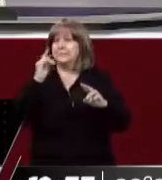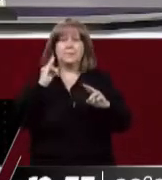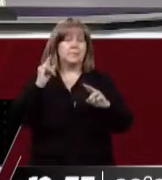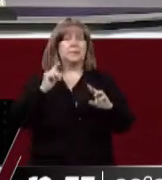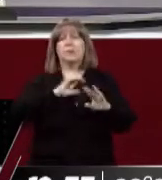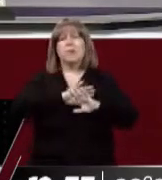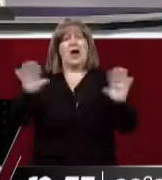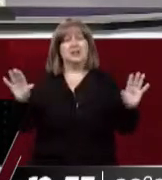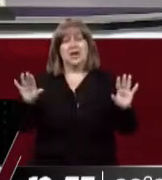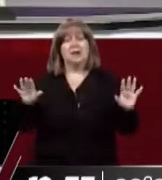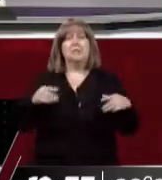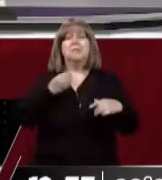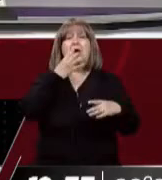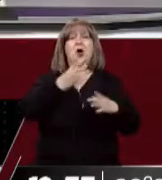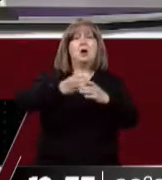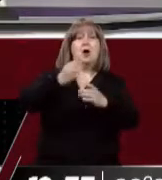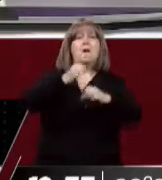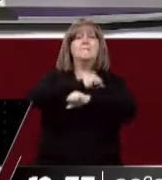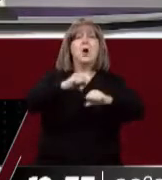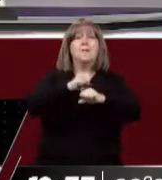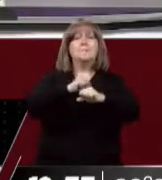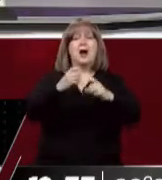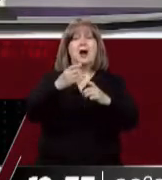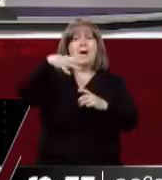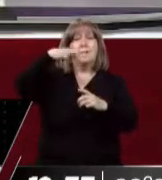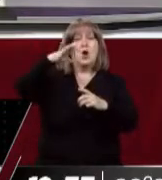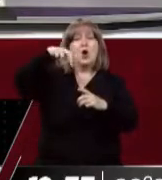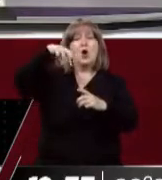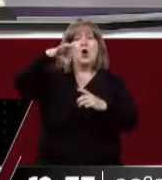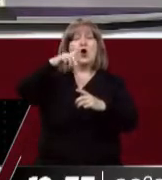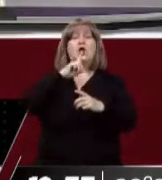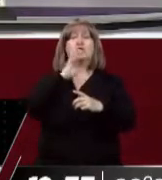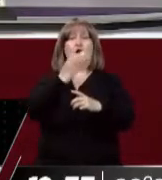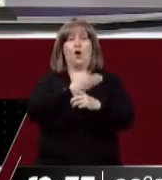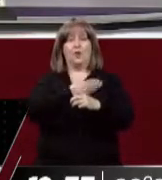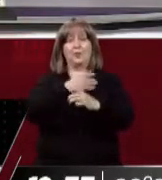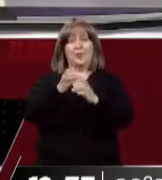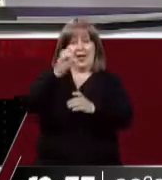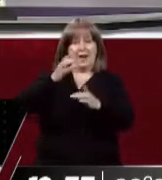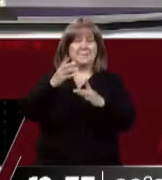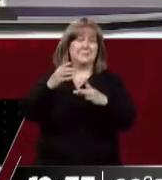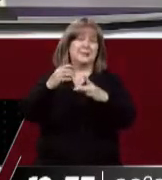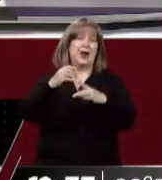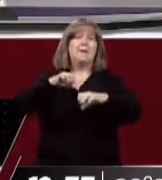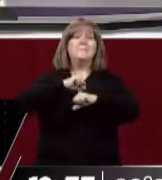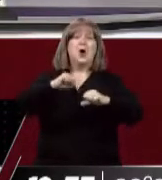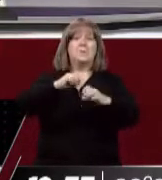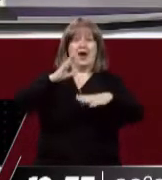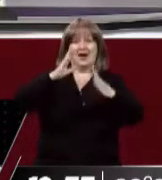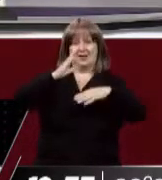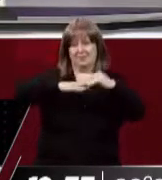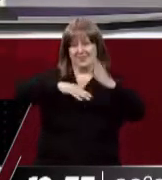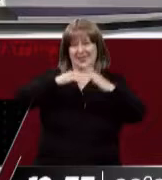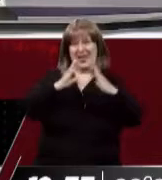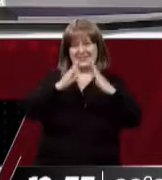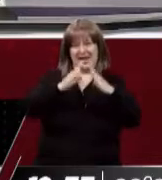molotov en la casa rosada algunos de los mensajes que intercambiaba con su pareja el shabak montiel respecto de los pasos que